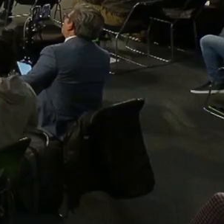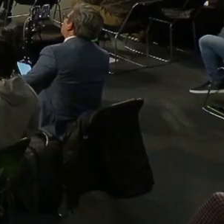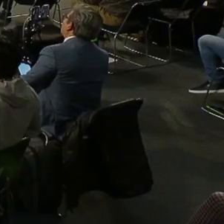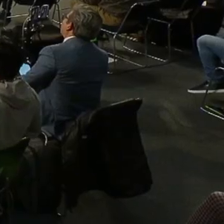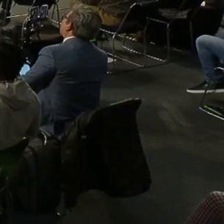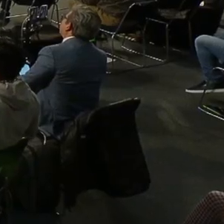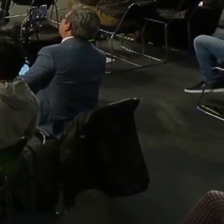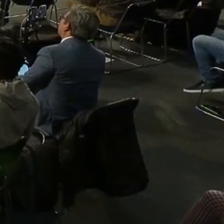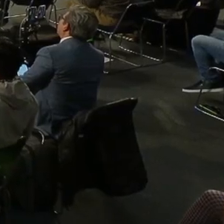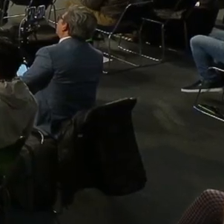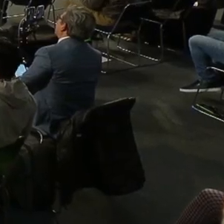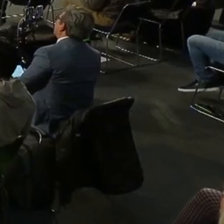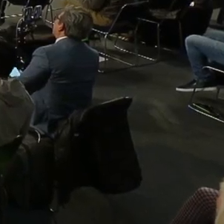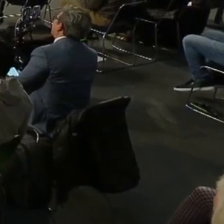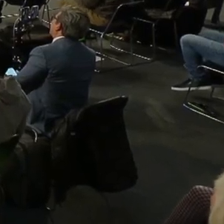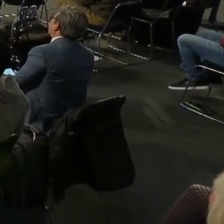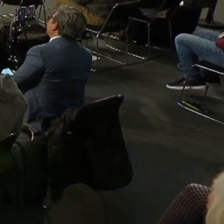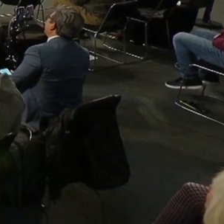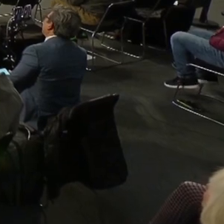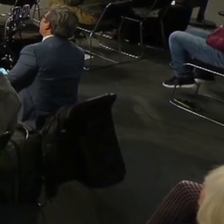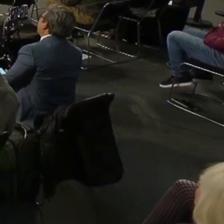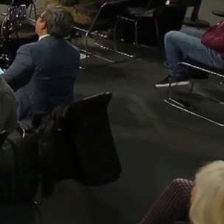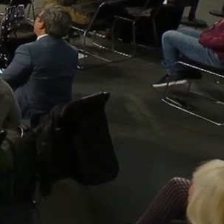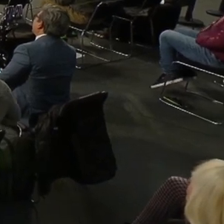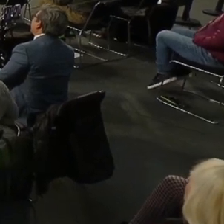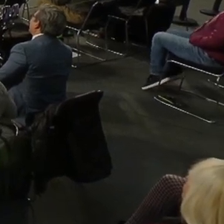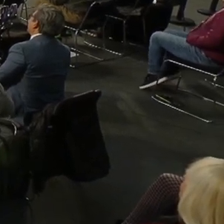de Rubén Darío a esa calle.